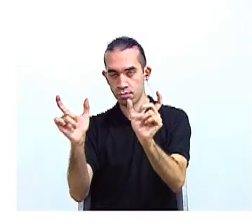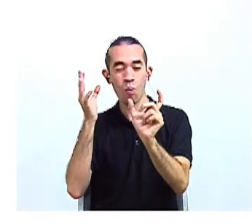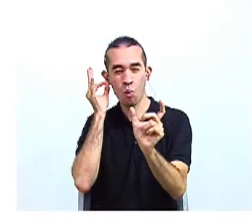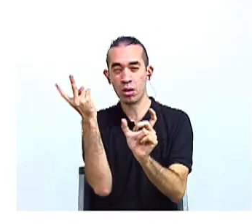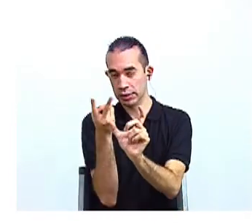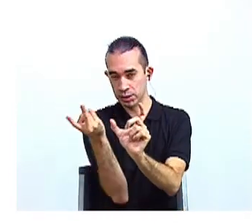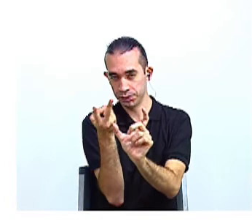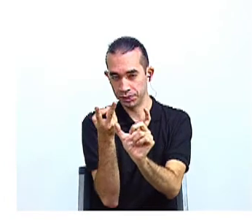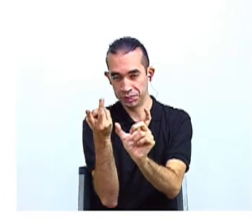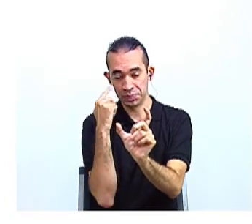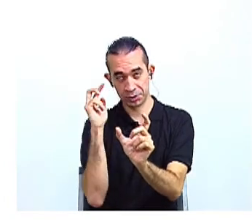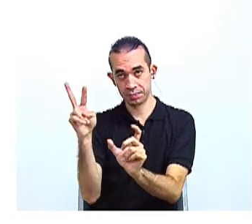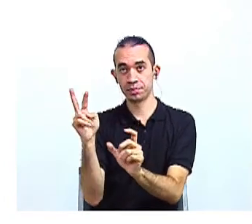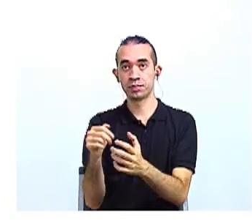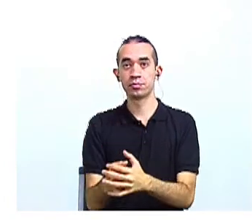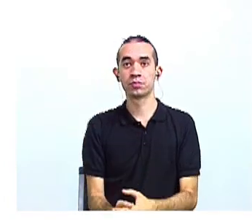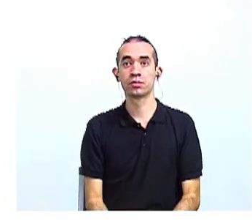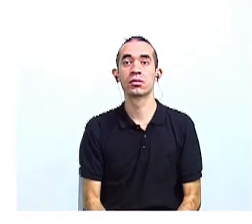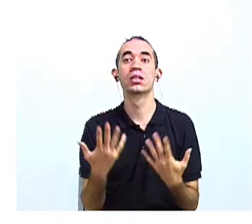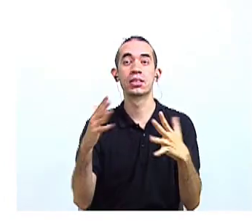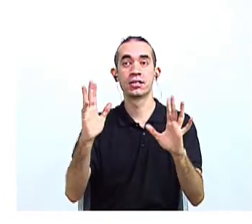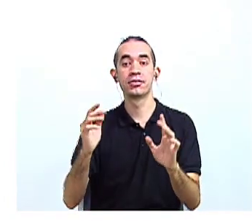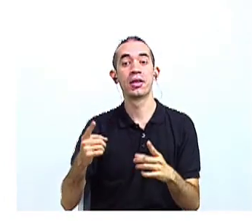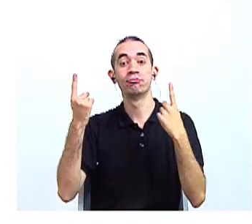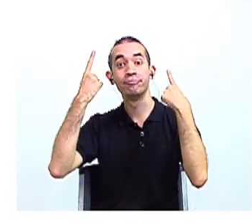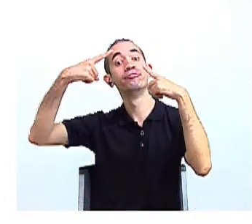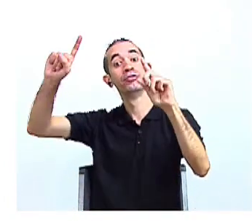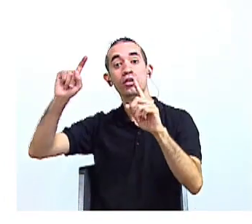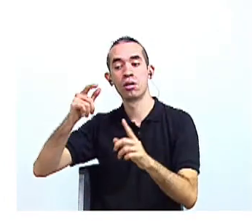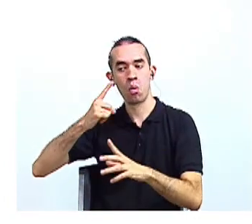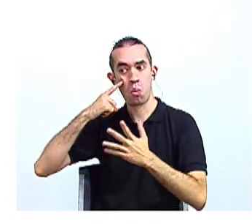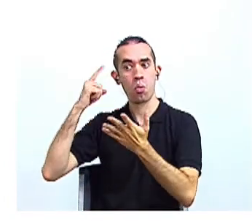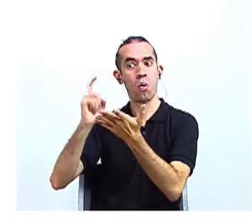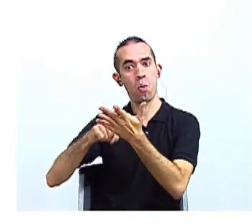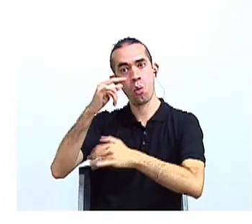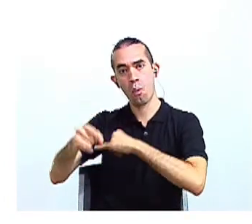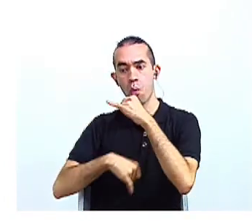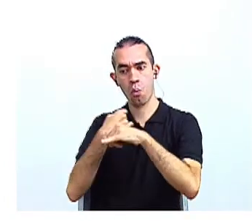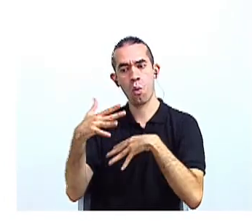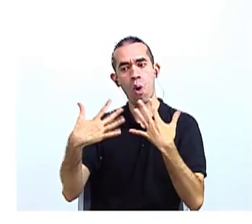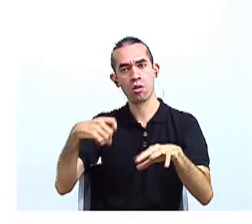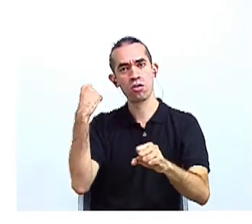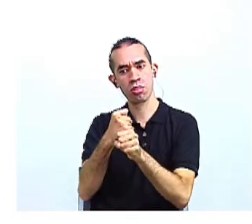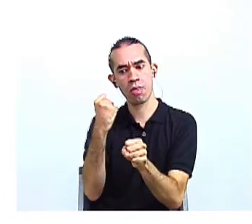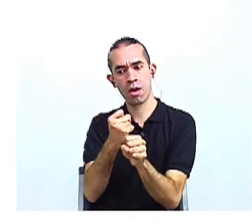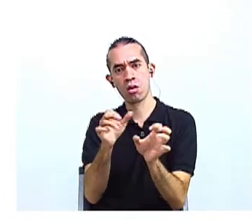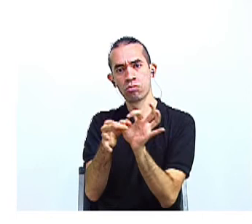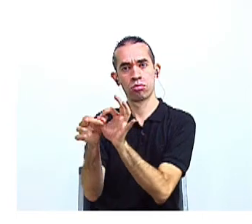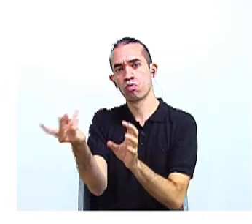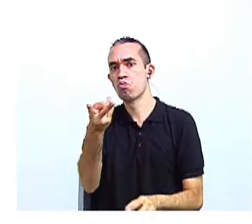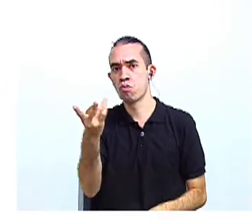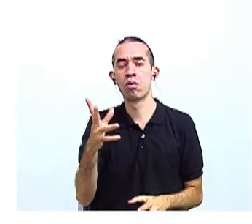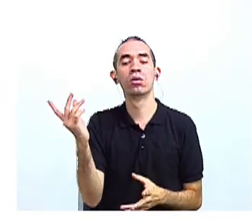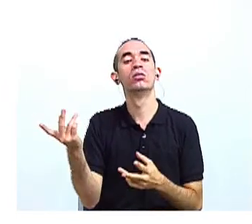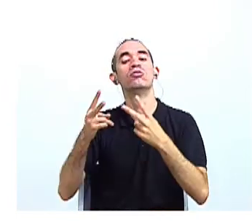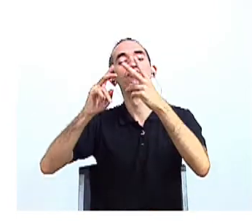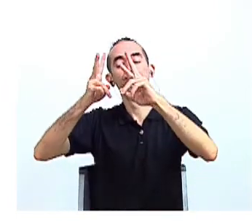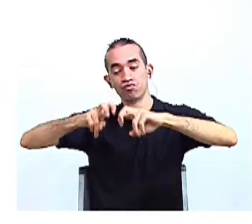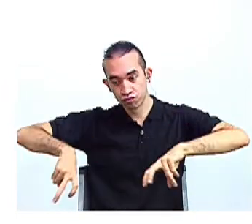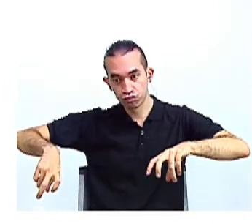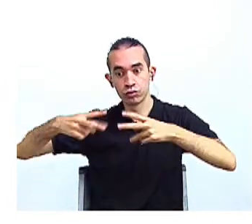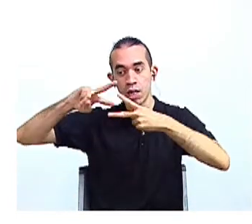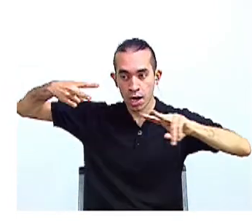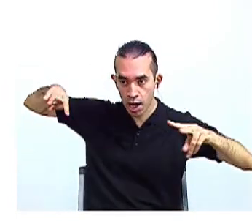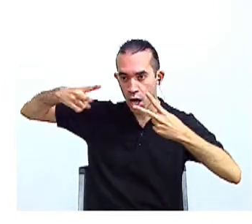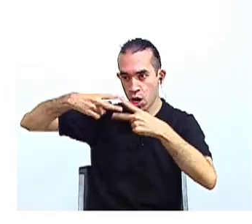en este texto, han alcanzado el reconocimiento internacional por su trabajo conjunto sobre una técnica de edición del genoma.